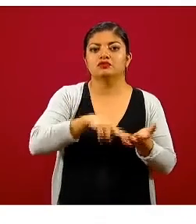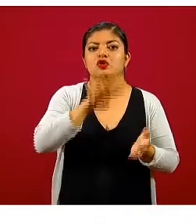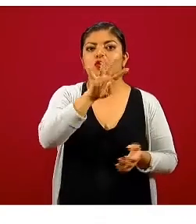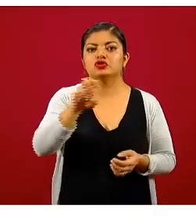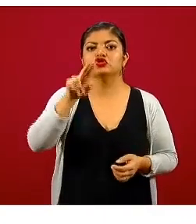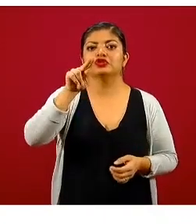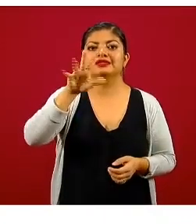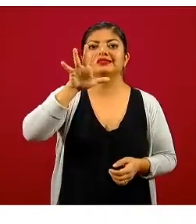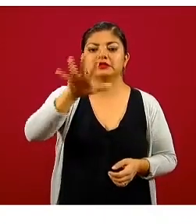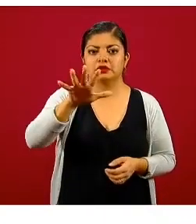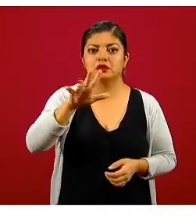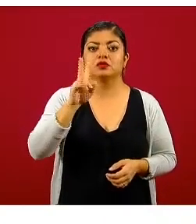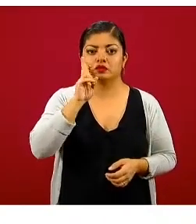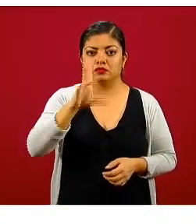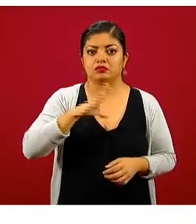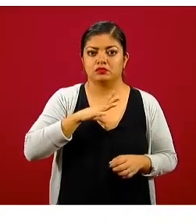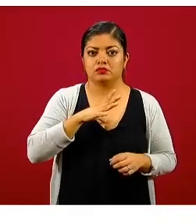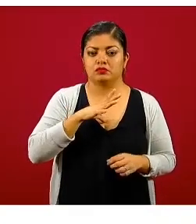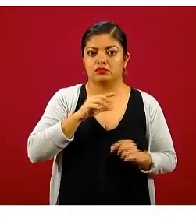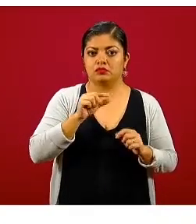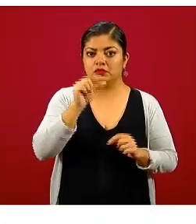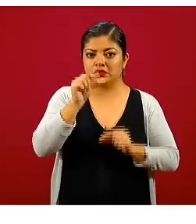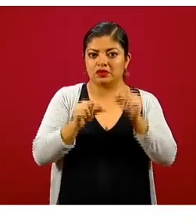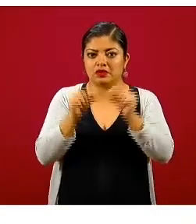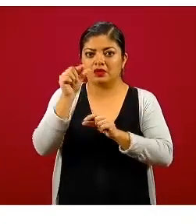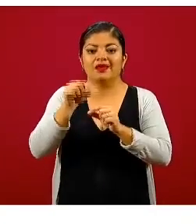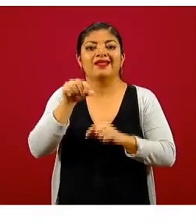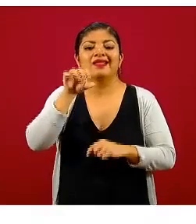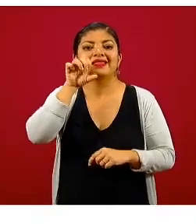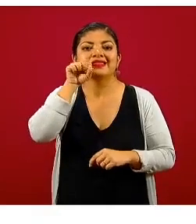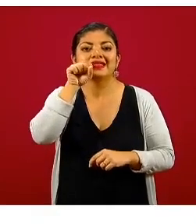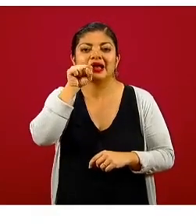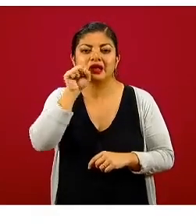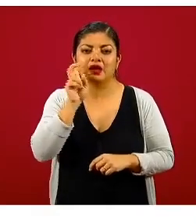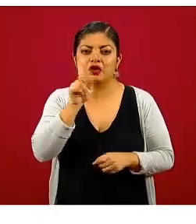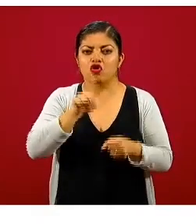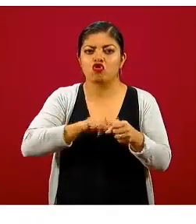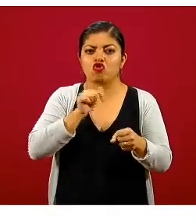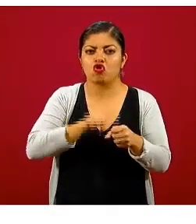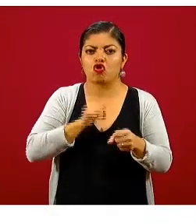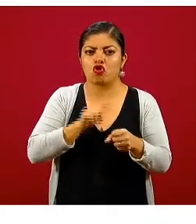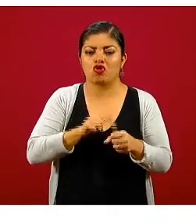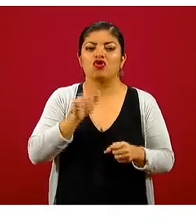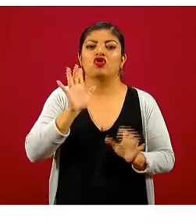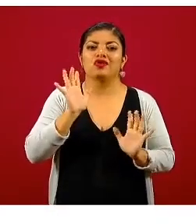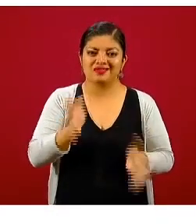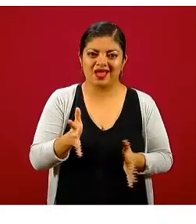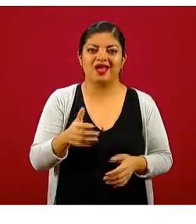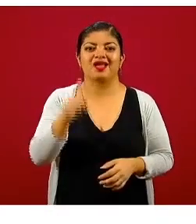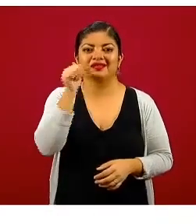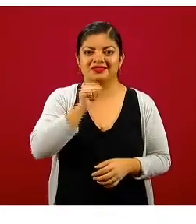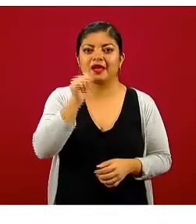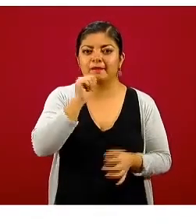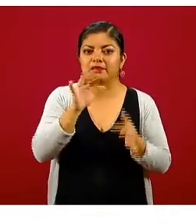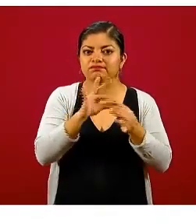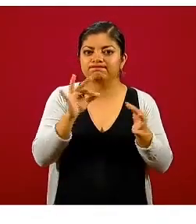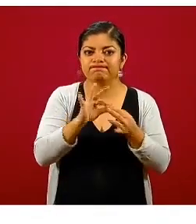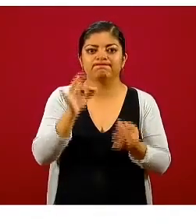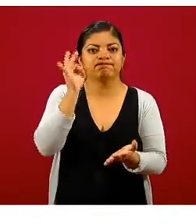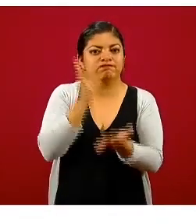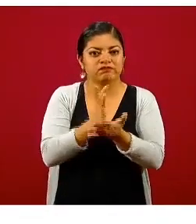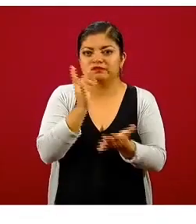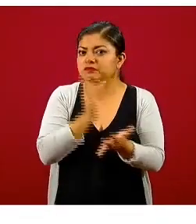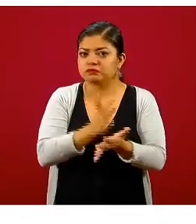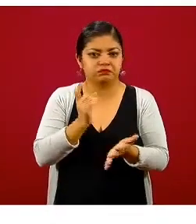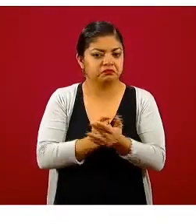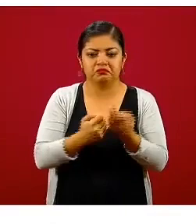2.485 casos. Y si vemos en las barras de color naranja en la parte inferior, pues vemos algo que ya hemos estado notando prácticamente